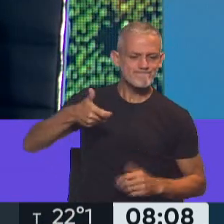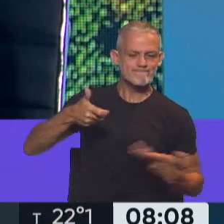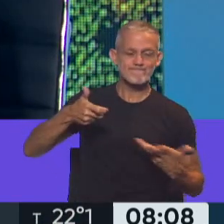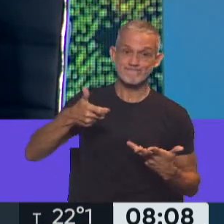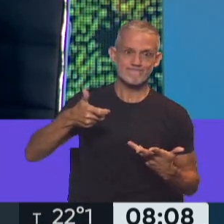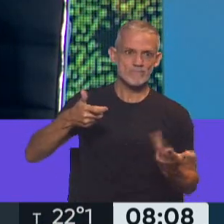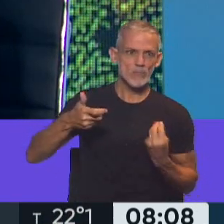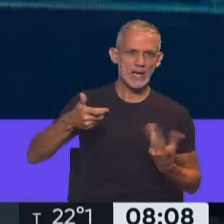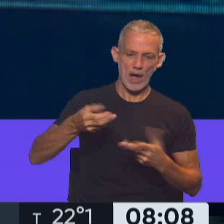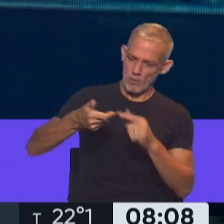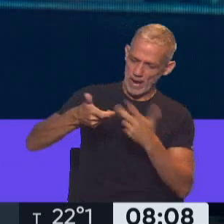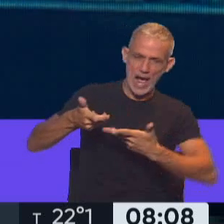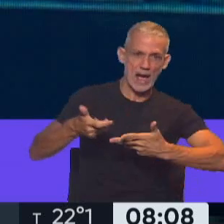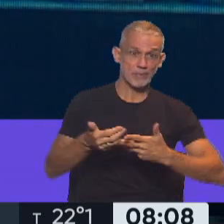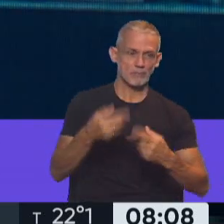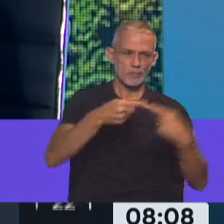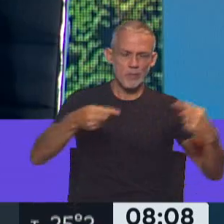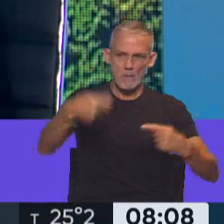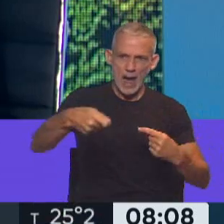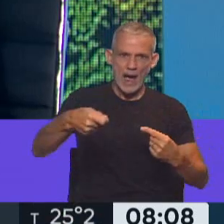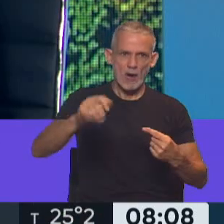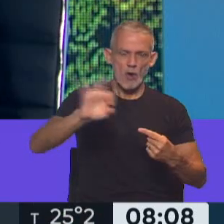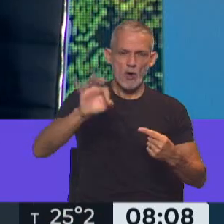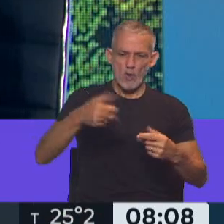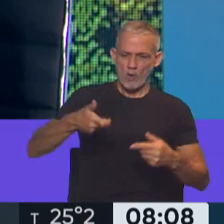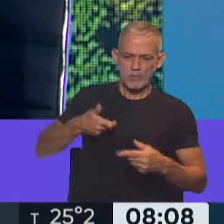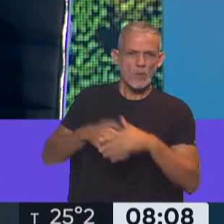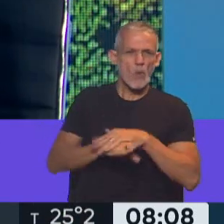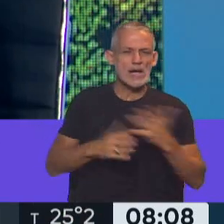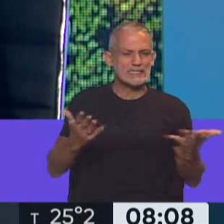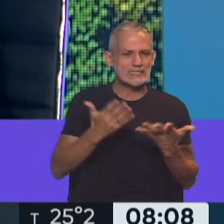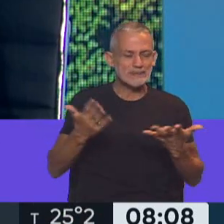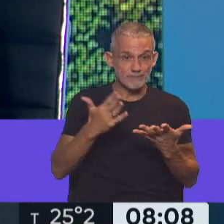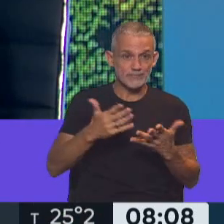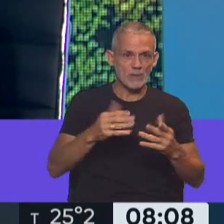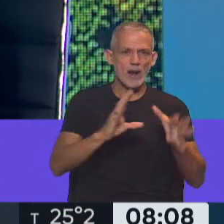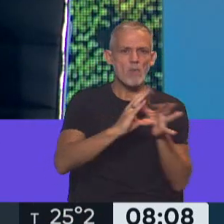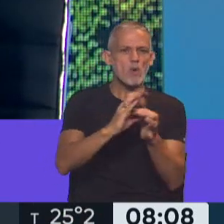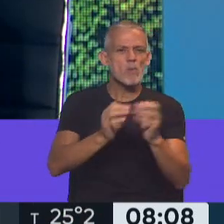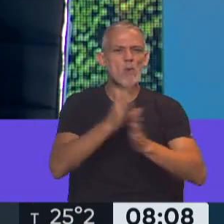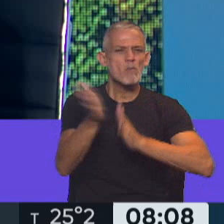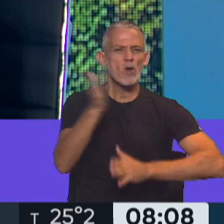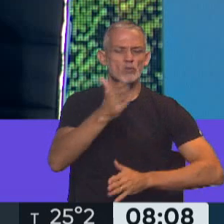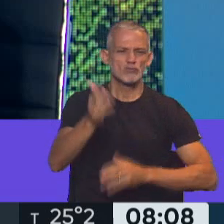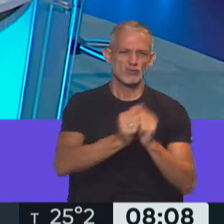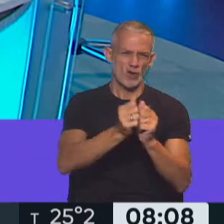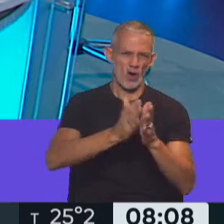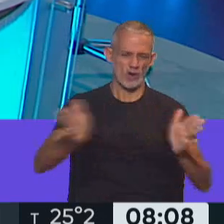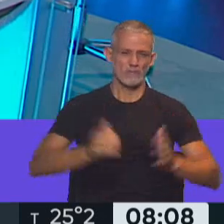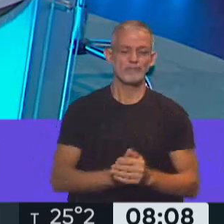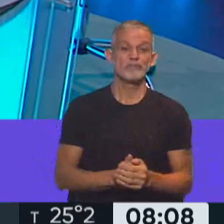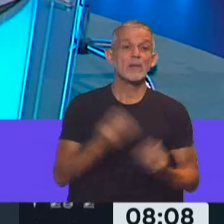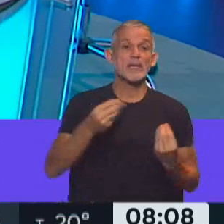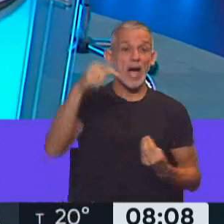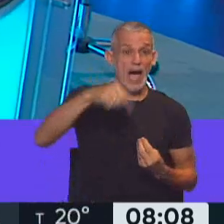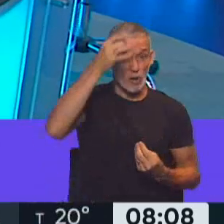¿no? Necesitamos pagar también, el stock, claro, justamente, ¿no? Tenemos que ir en esa cadena productiva que es tan importante para todos nosotros. ¿Qué pasa con el Ahora 12?